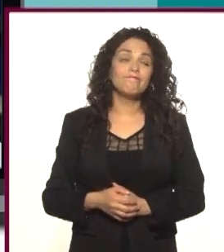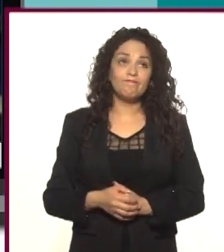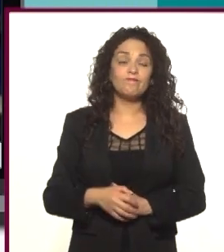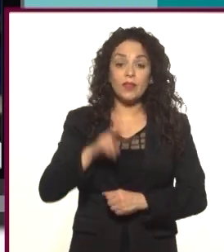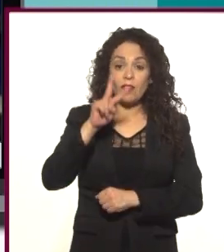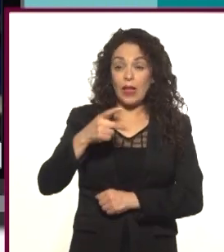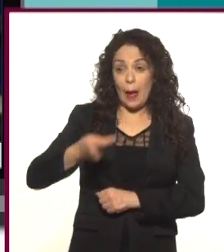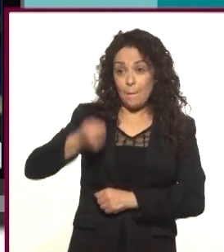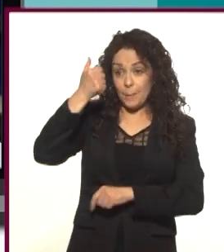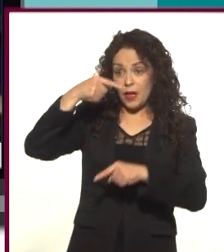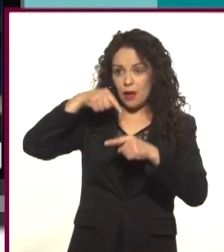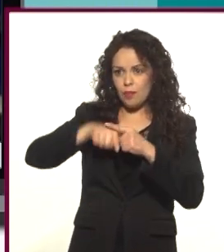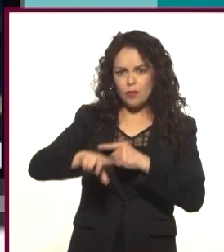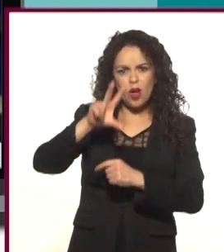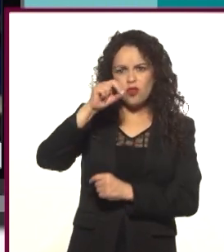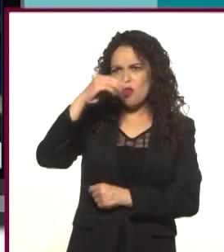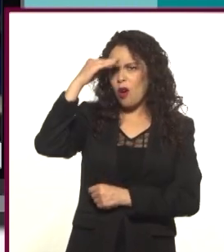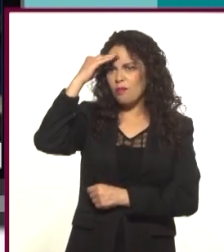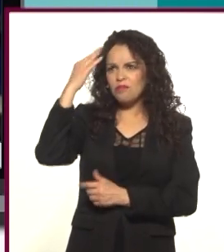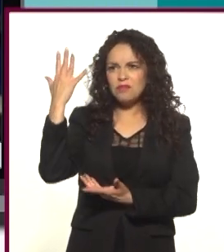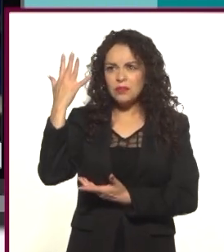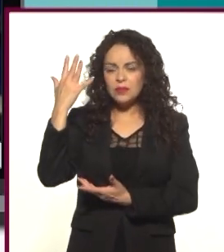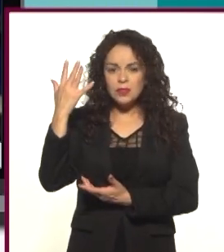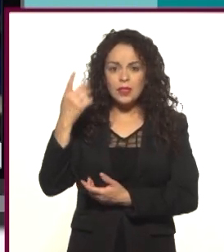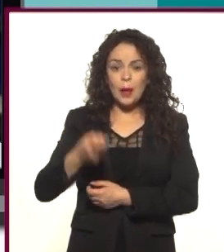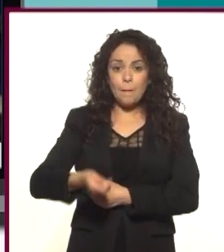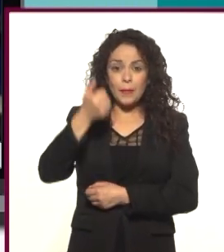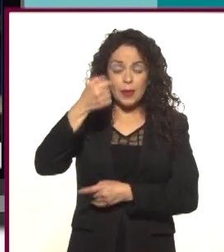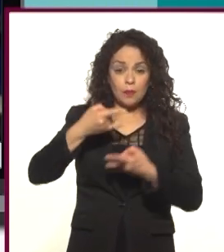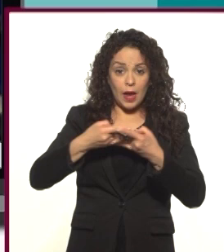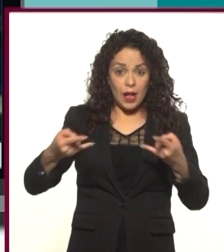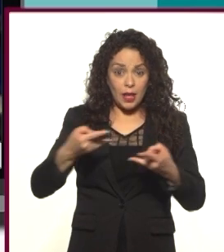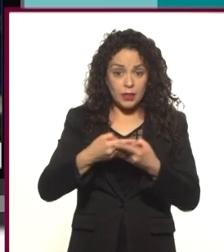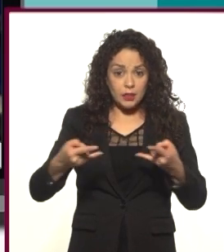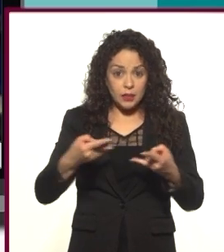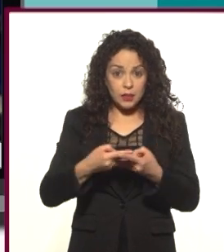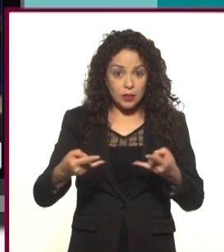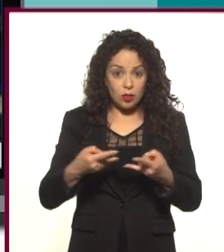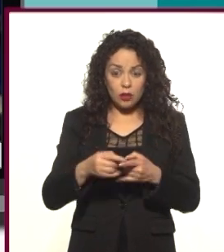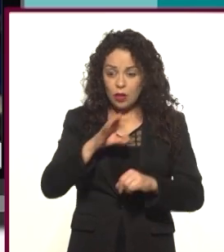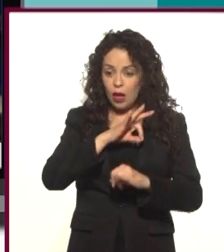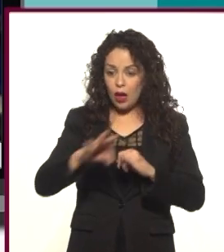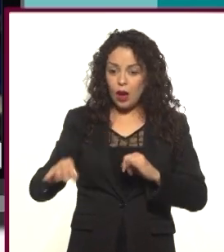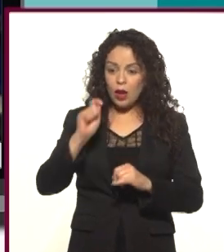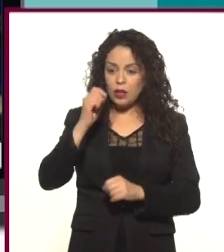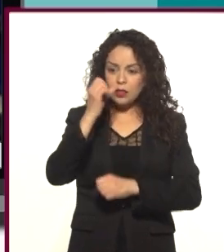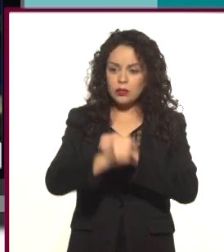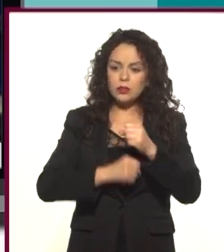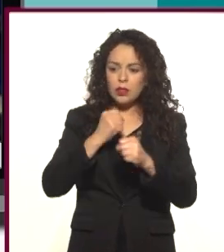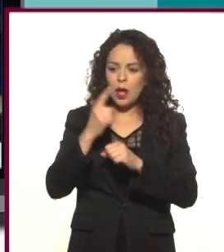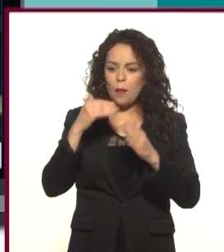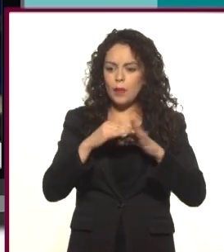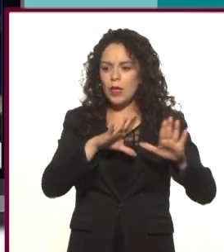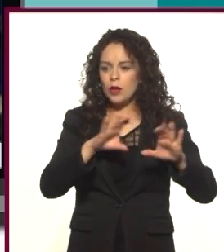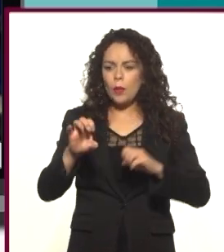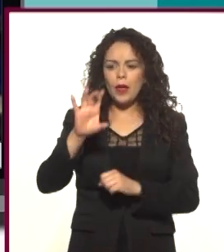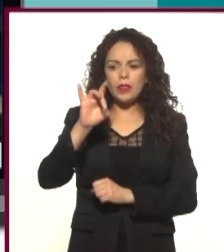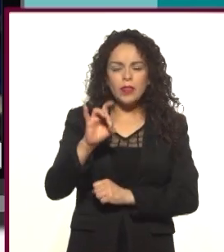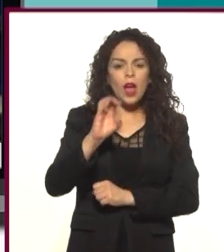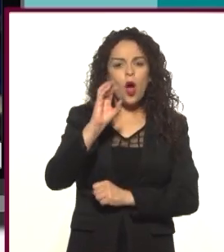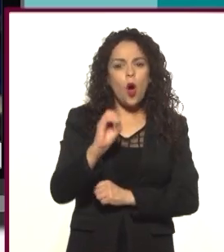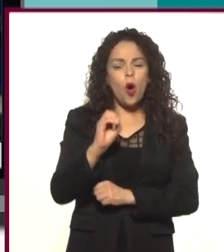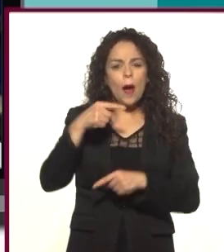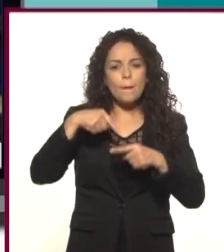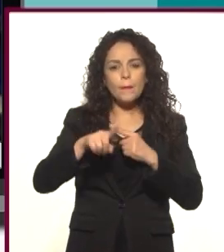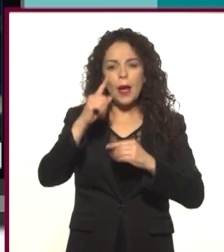manera inconsciente al principio. Cuando las primeras historias de superhéroes comenzaron a aparecer, que es como a finales de los años 30, principios de los